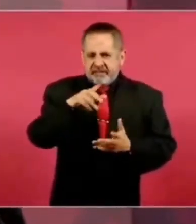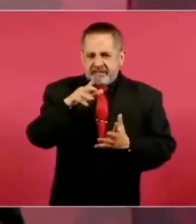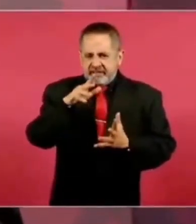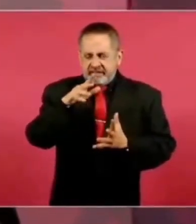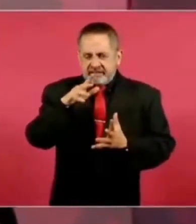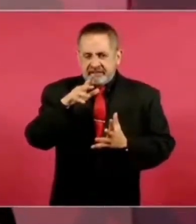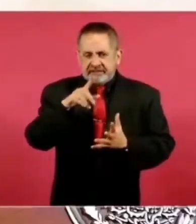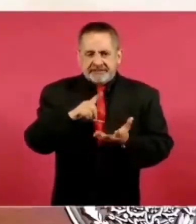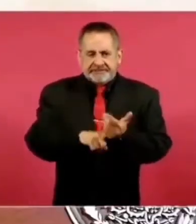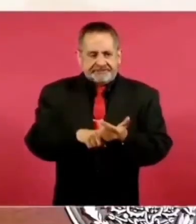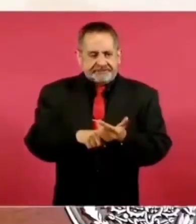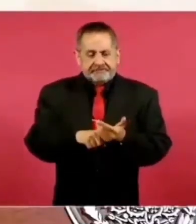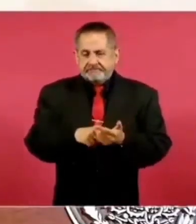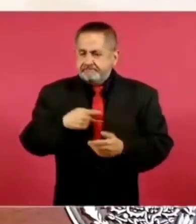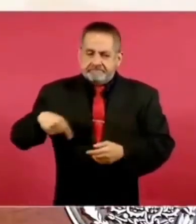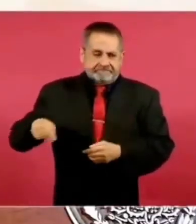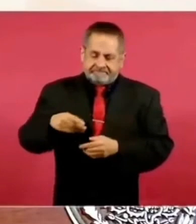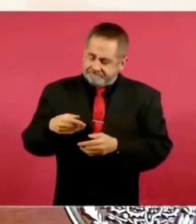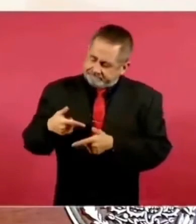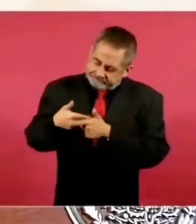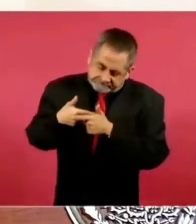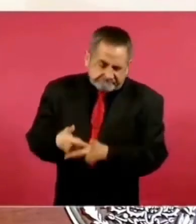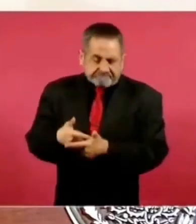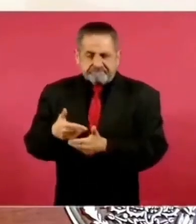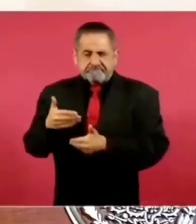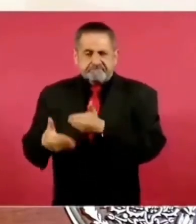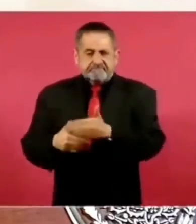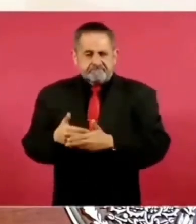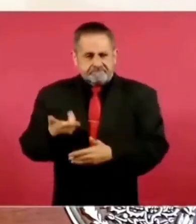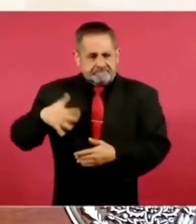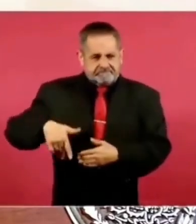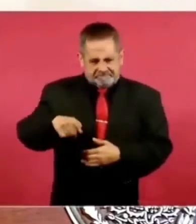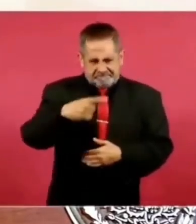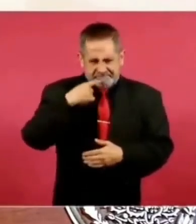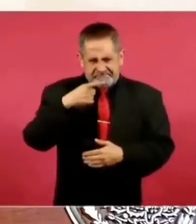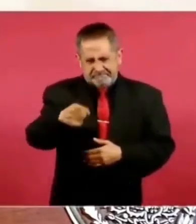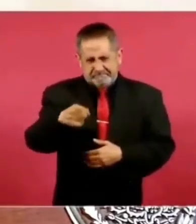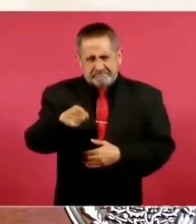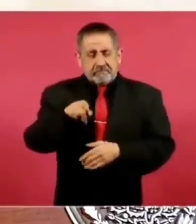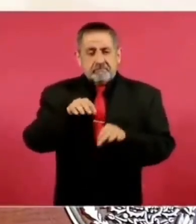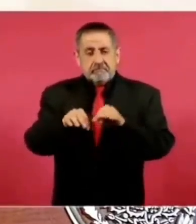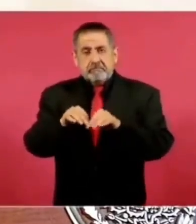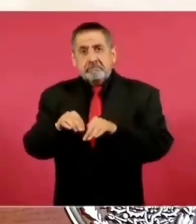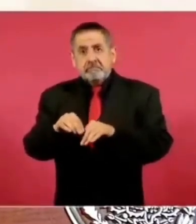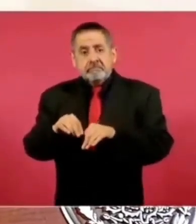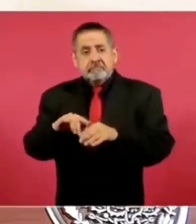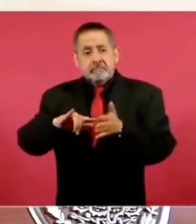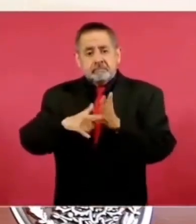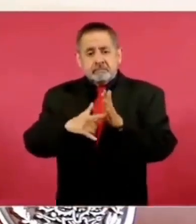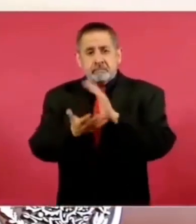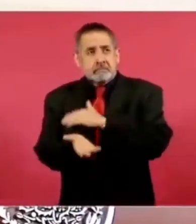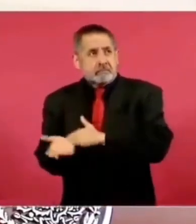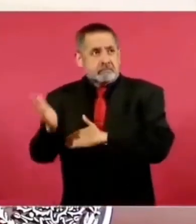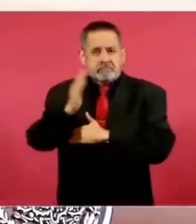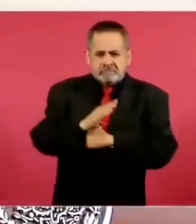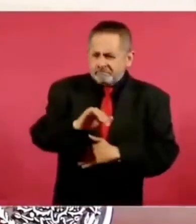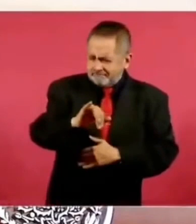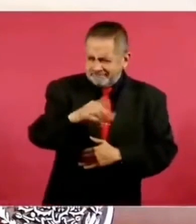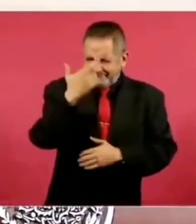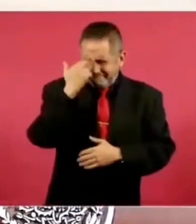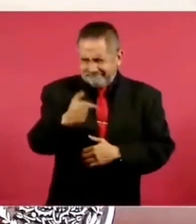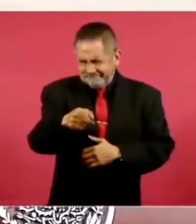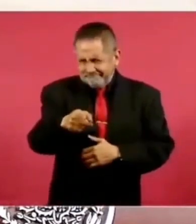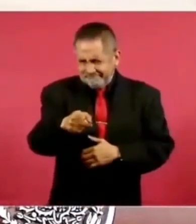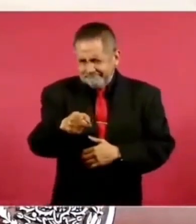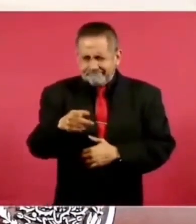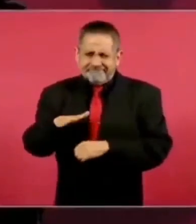que seguir avanzando. Lo que dices de la jornada, que se convoque a todos.